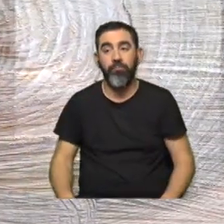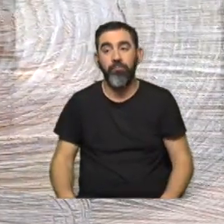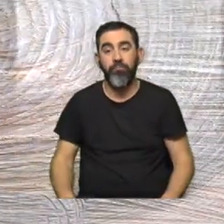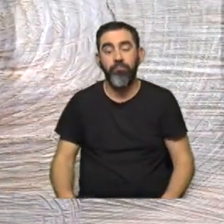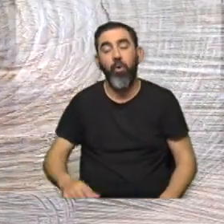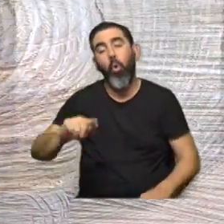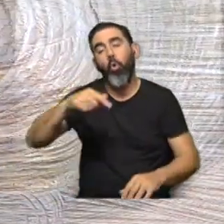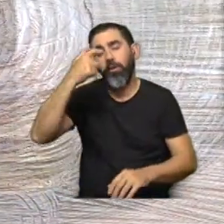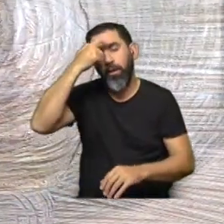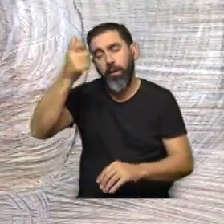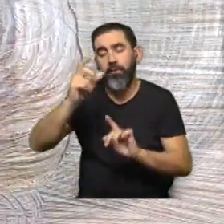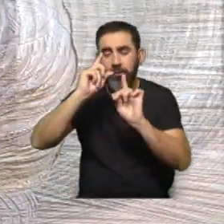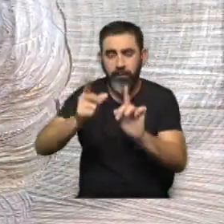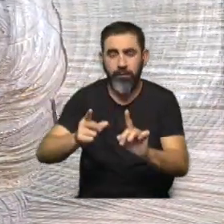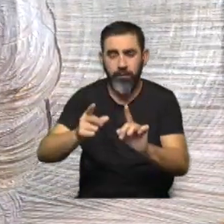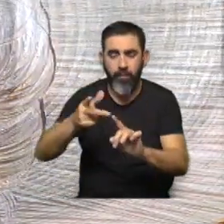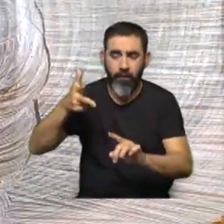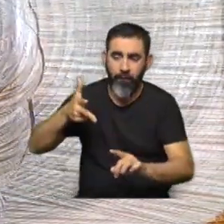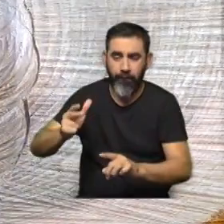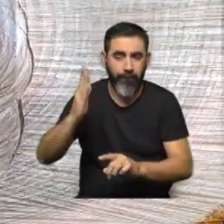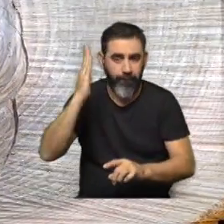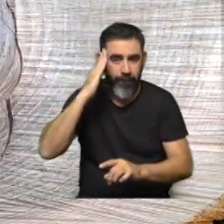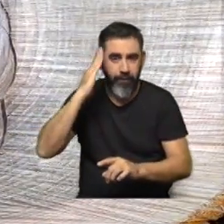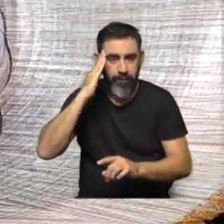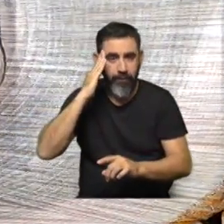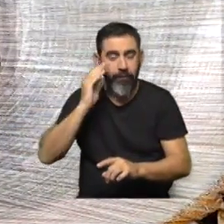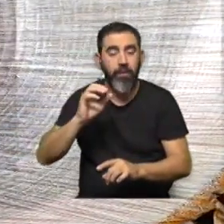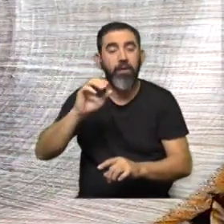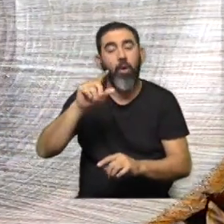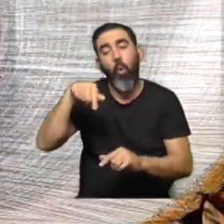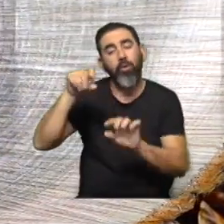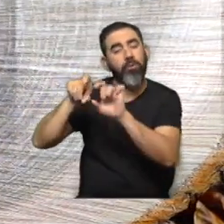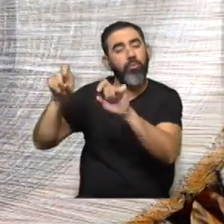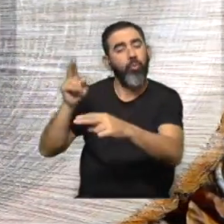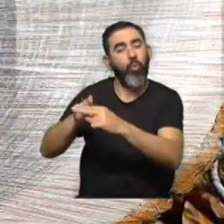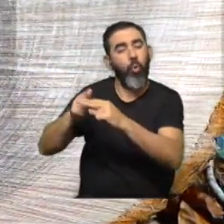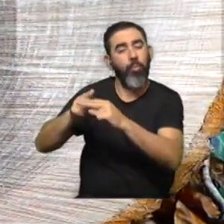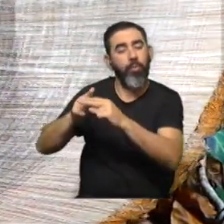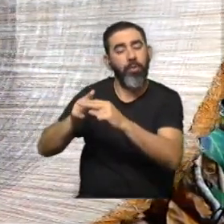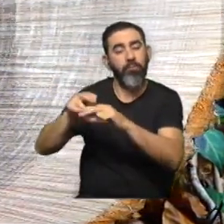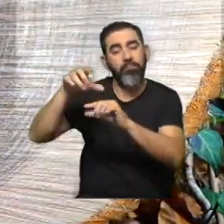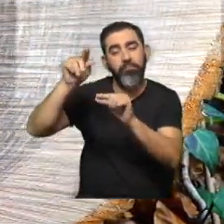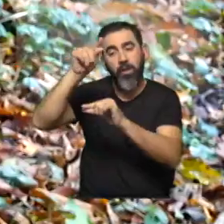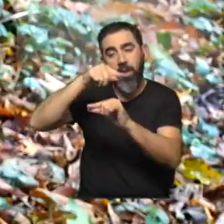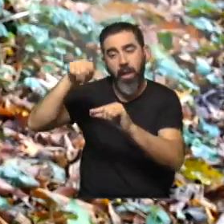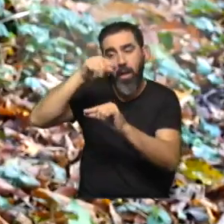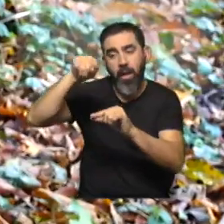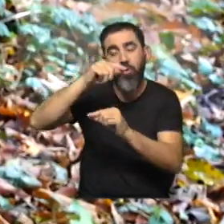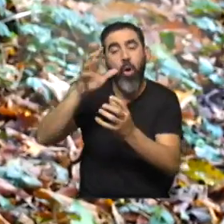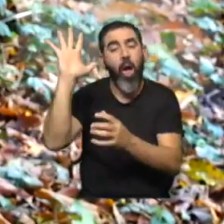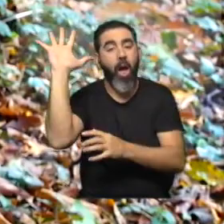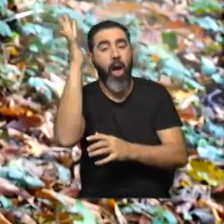Hay otras técnicas para fechar o medir, por ejemplo la dendrocronología, que puedes medir los anillos de los árboles para saber